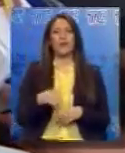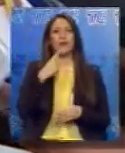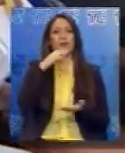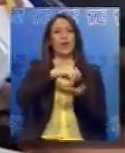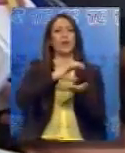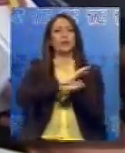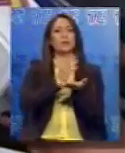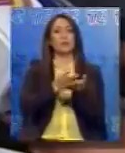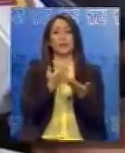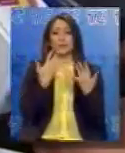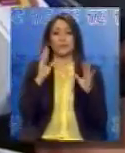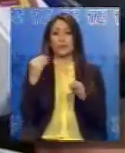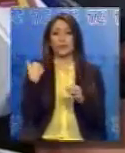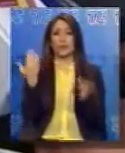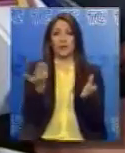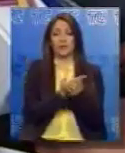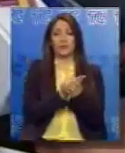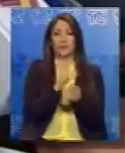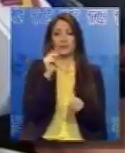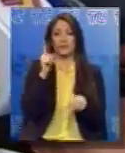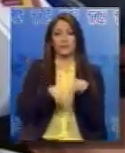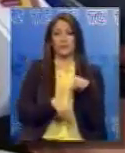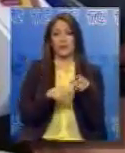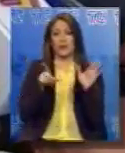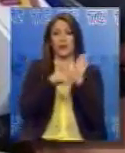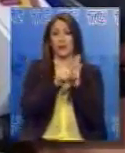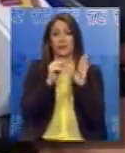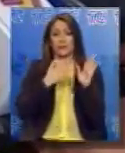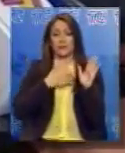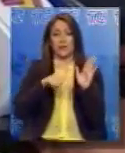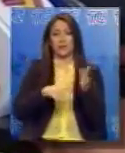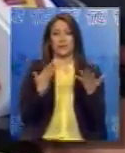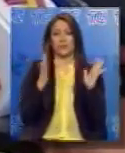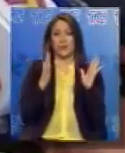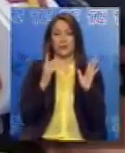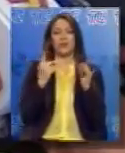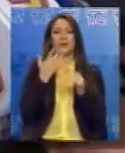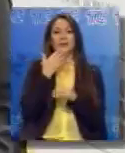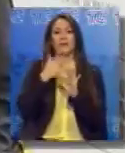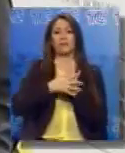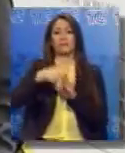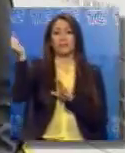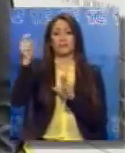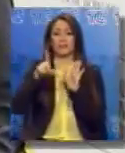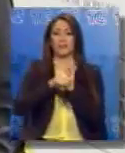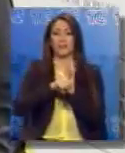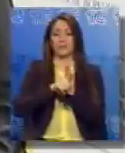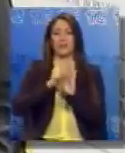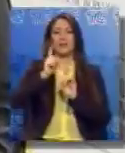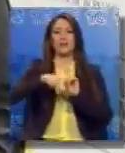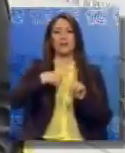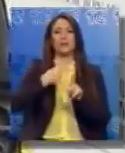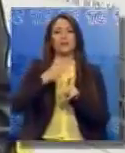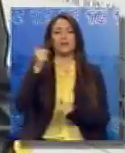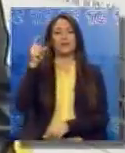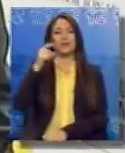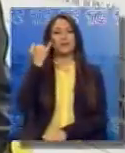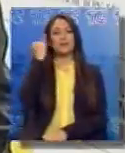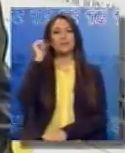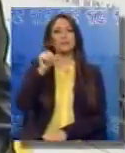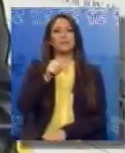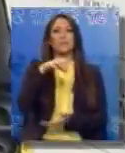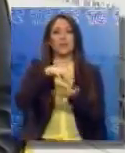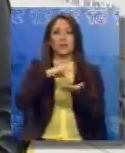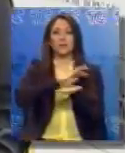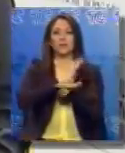Asamblea lo que no puede dar, porque la Asamblea no puede archivar ninguna ley, porque la ley no existe. No están aquí, ya no están, las leyes están retiradas. En la tarde se tiene previsto otro tipo de actividades acá en la